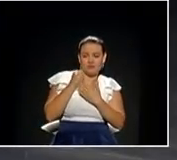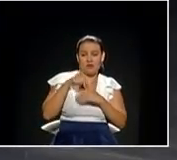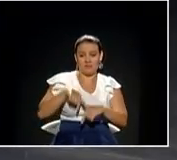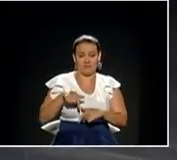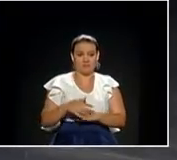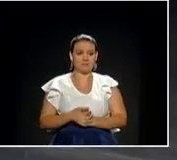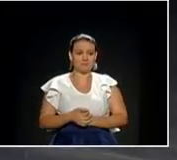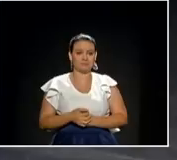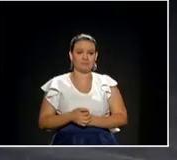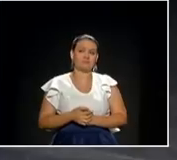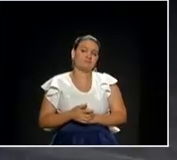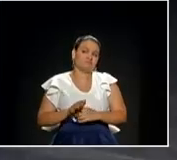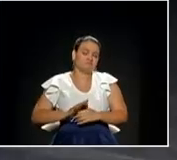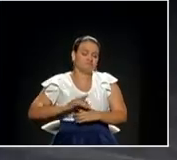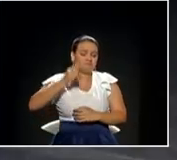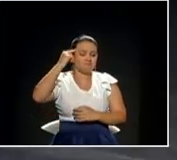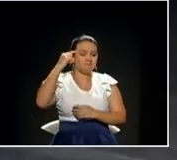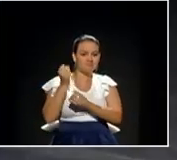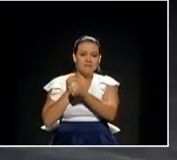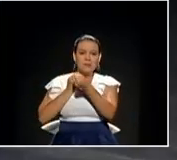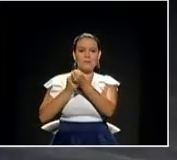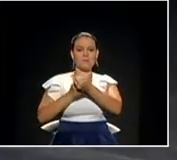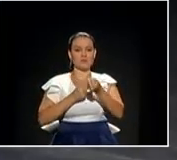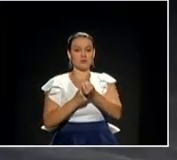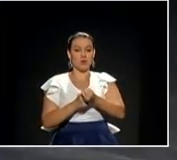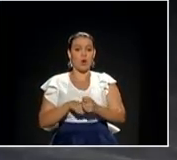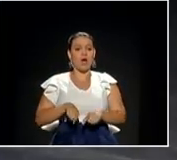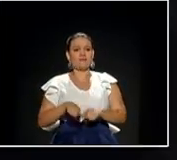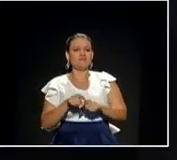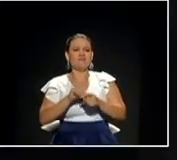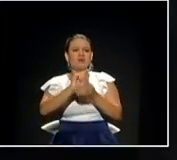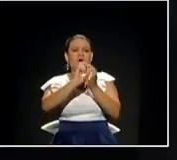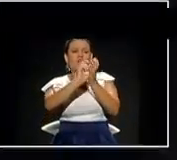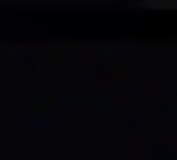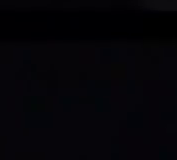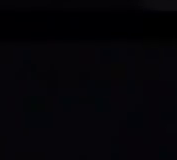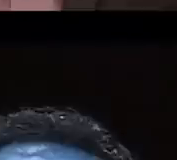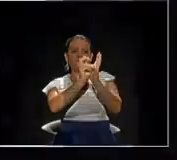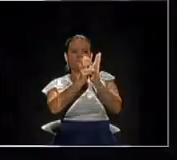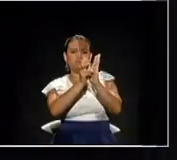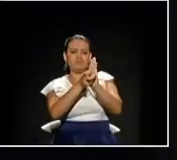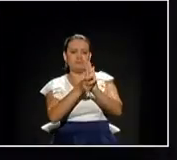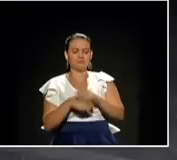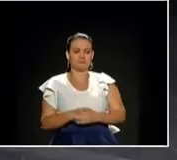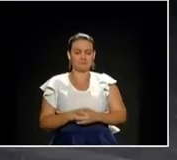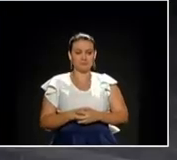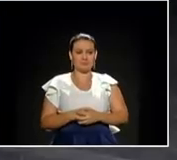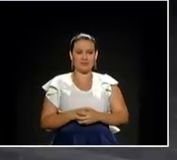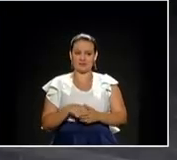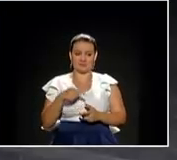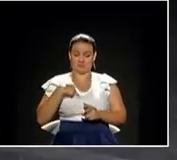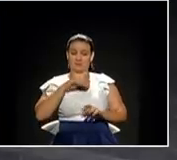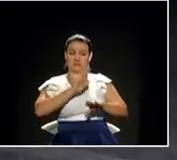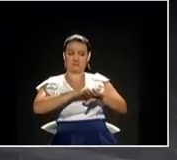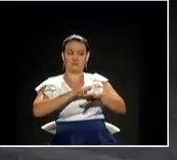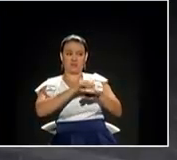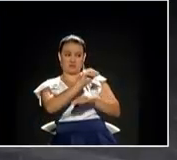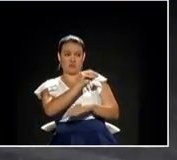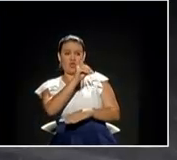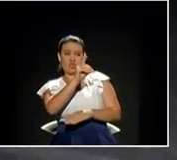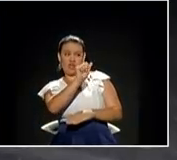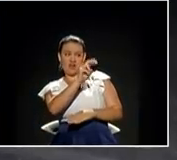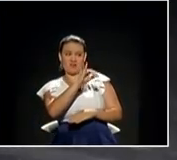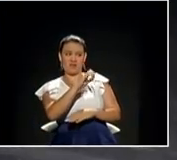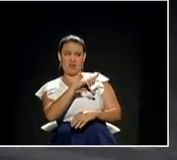apoyándolo yo quiero es utilizar estos segundos que faltan mire daniel no es que le tengamos miedo a hacer obras es que yo no digo mentiras